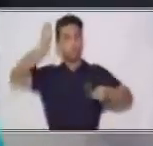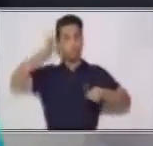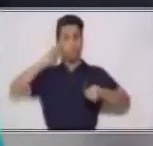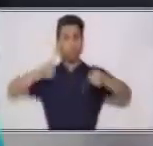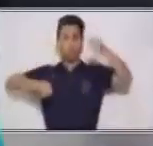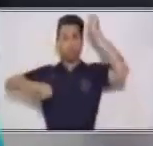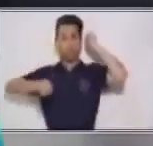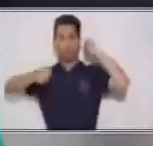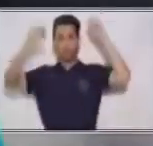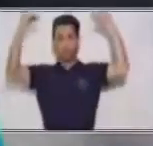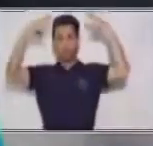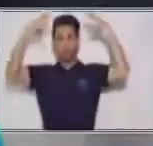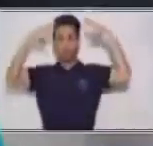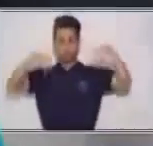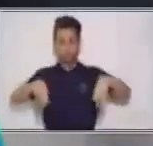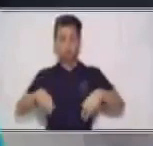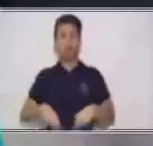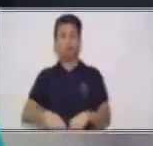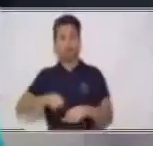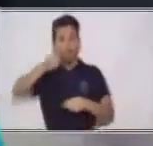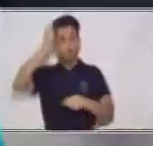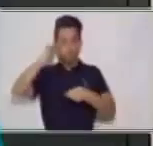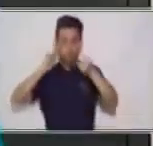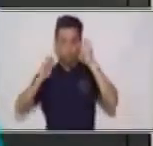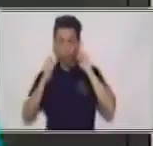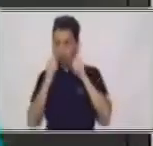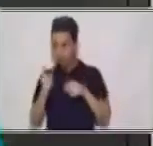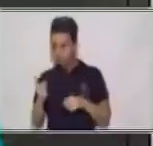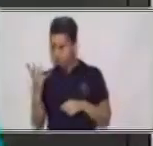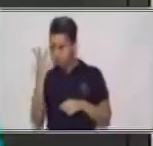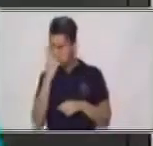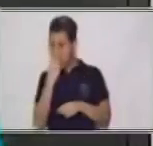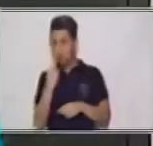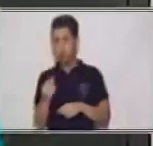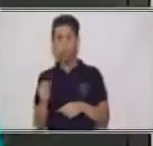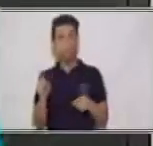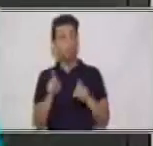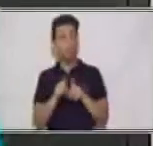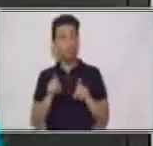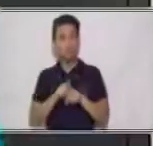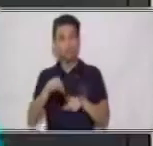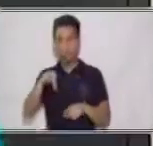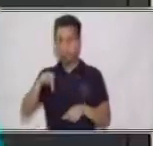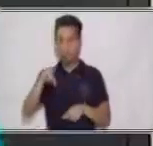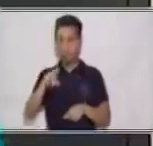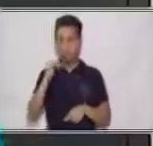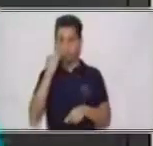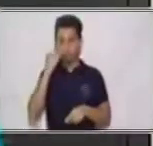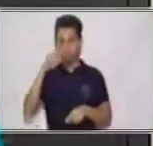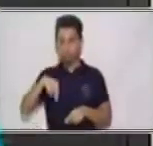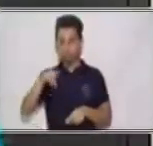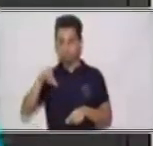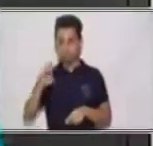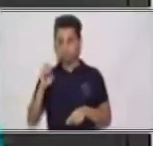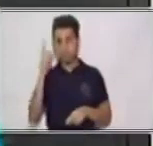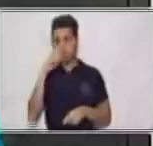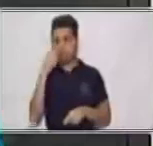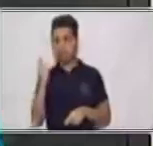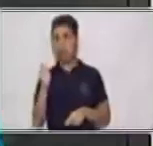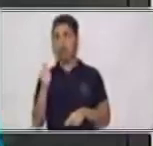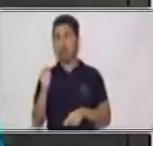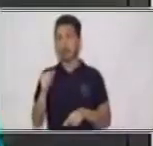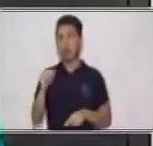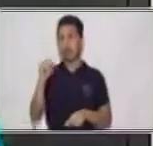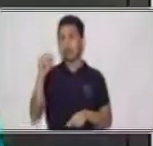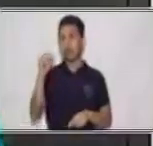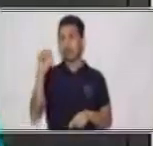agua. Entonces él observó que era muy hermosa, casi como una princesa. Al regresar de su casa, él empezó a contar en su